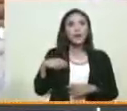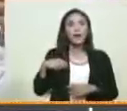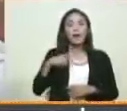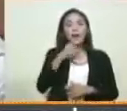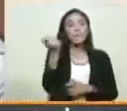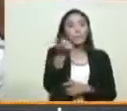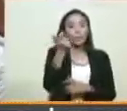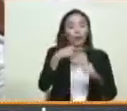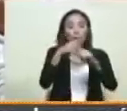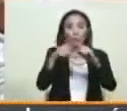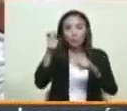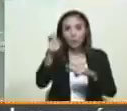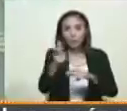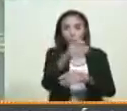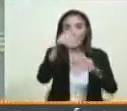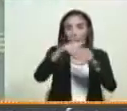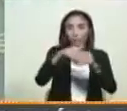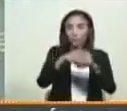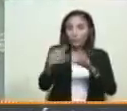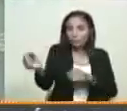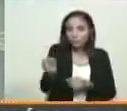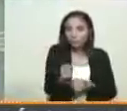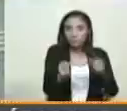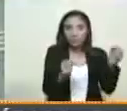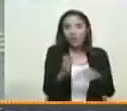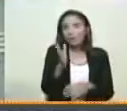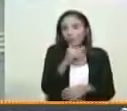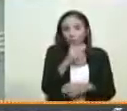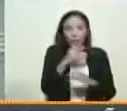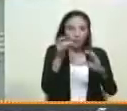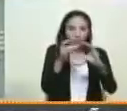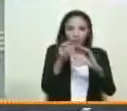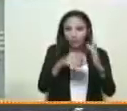nuevo votante, otro votante que no tenga carné del PSUV,